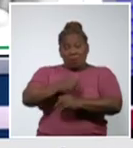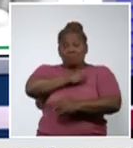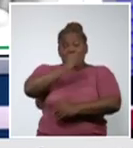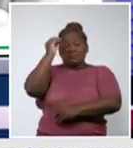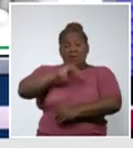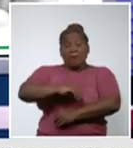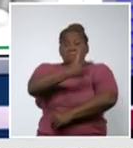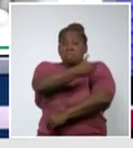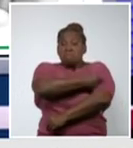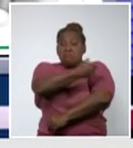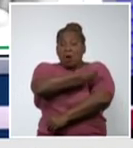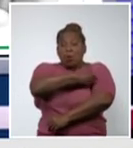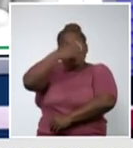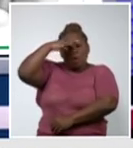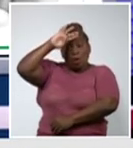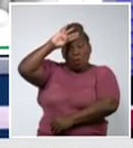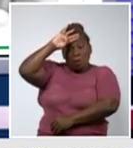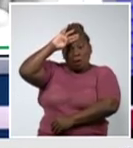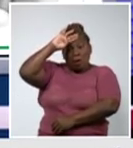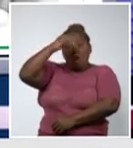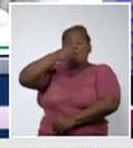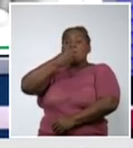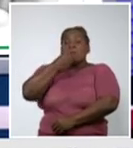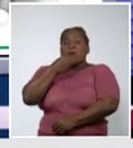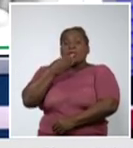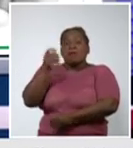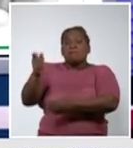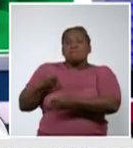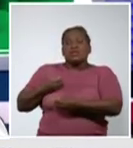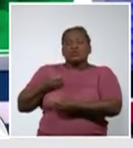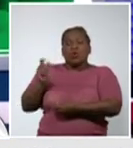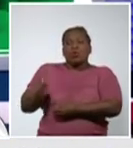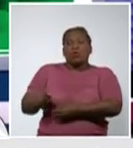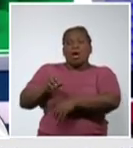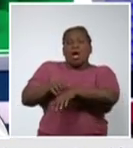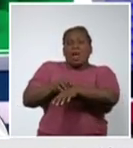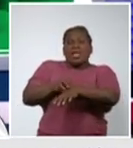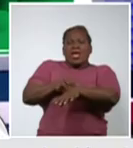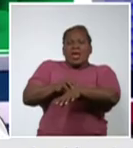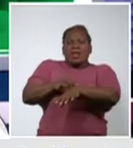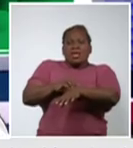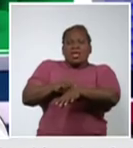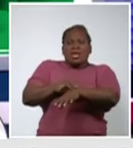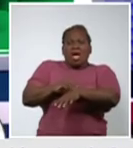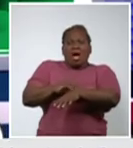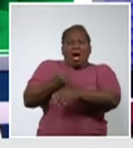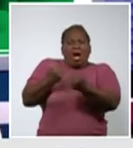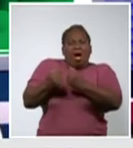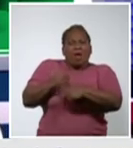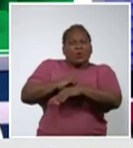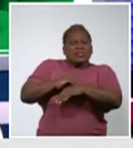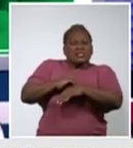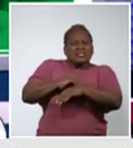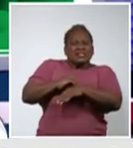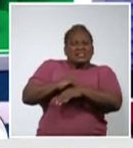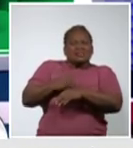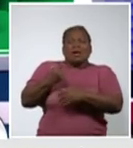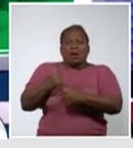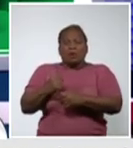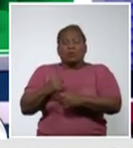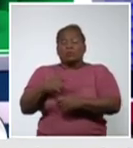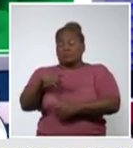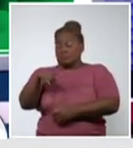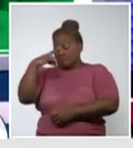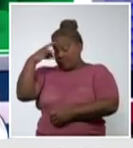vacunas pueden provocar alergia a las personas que son alérgicas. Sí, o sea, en estos momentos se está haciendo un